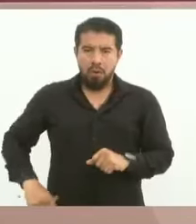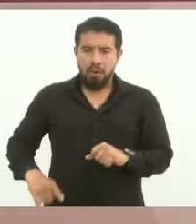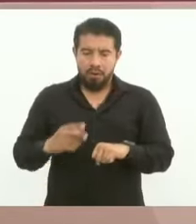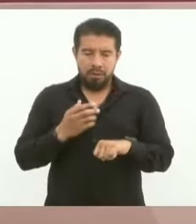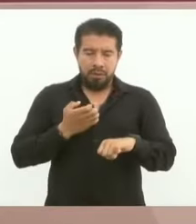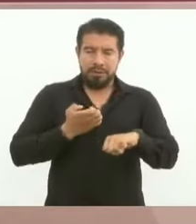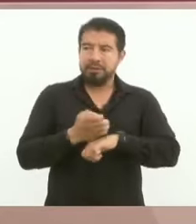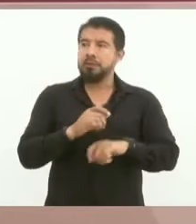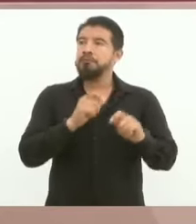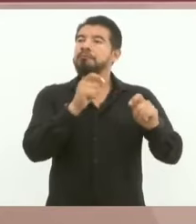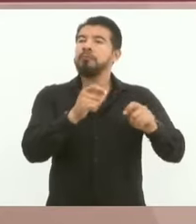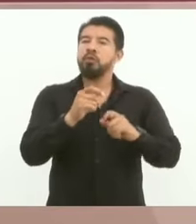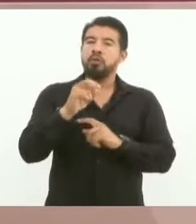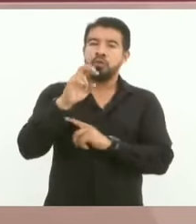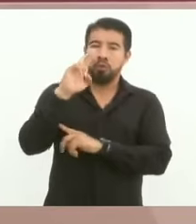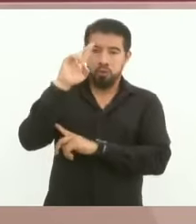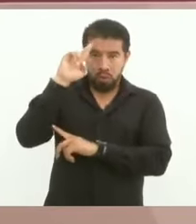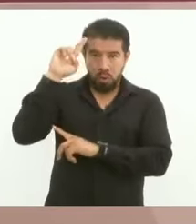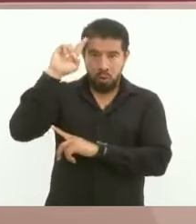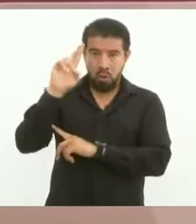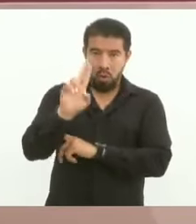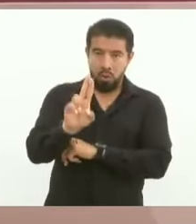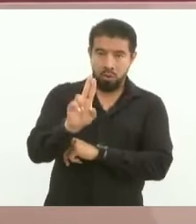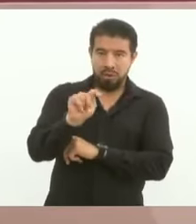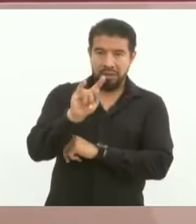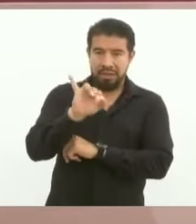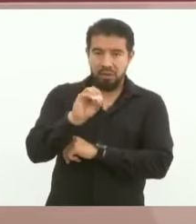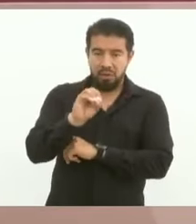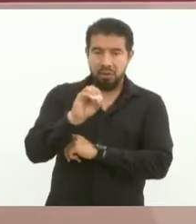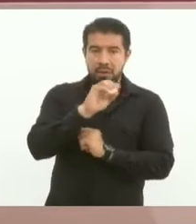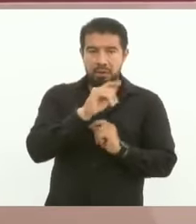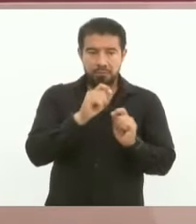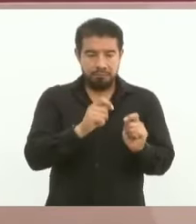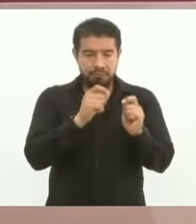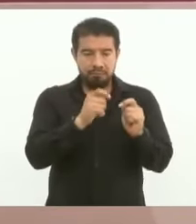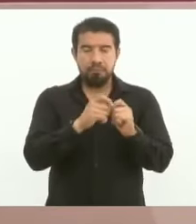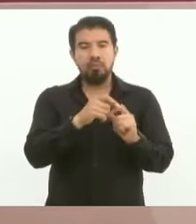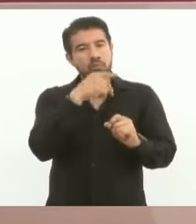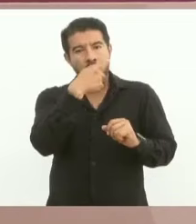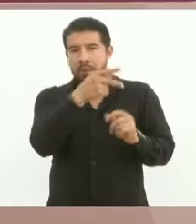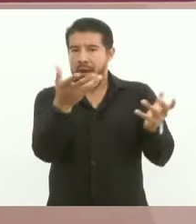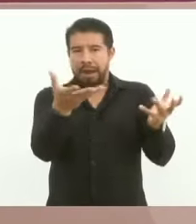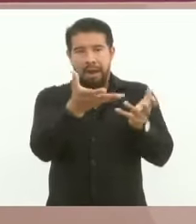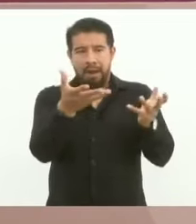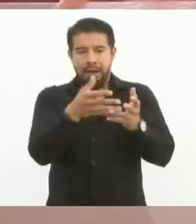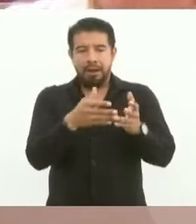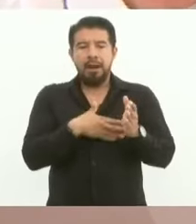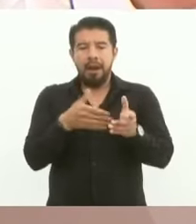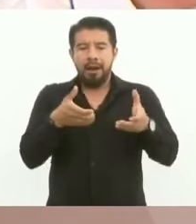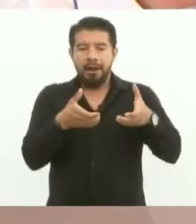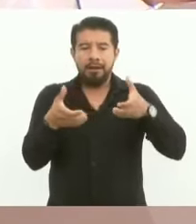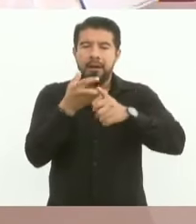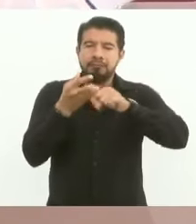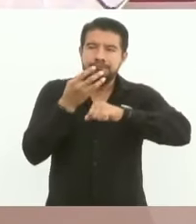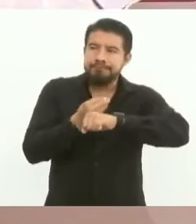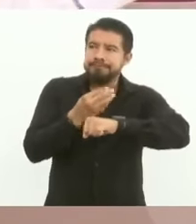Rutilio está mejorando, construyendo la carretera, que lo